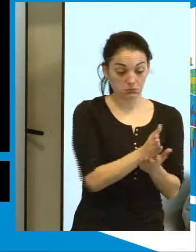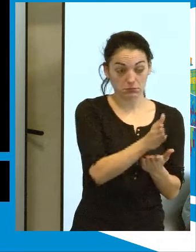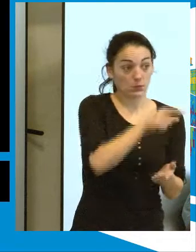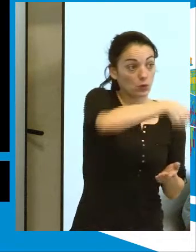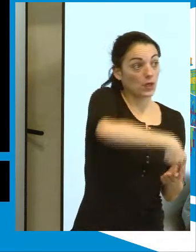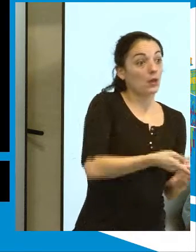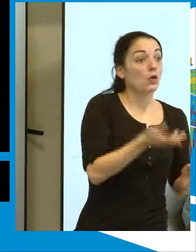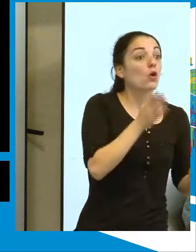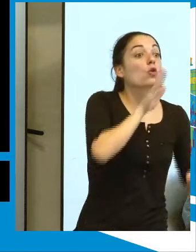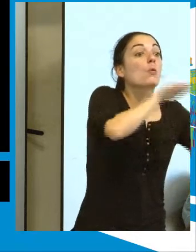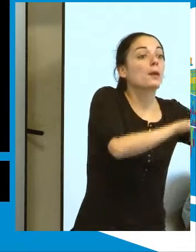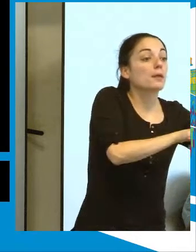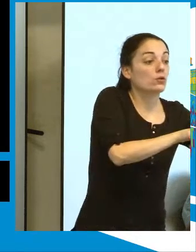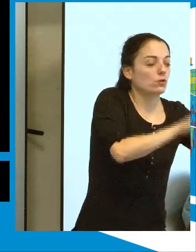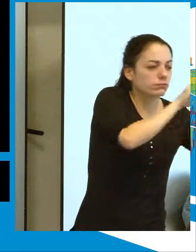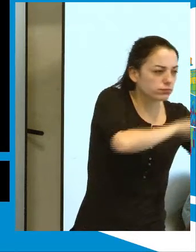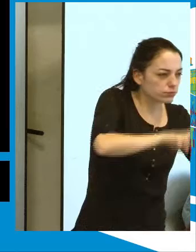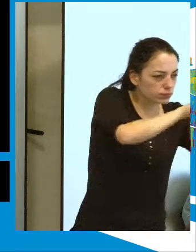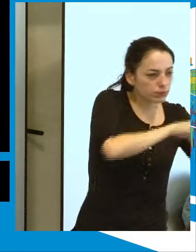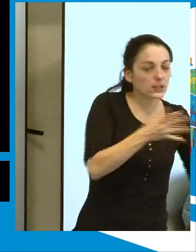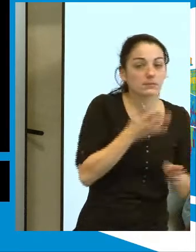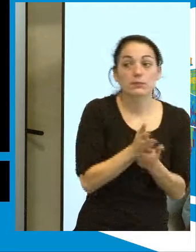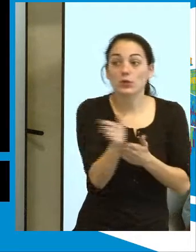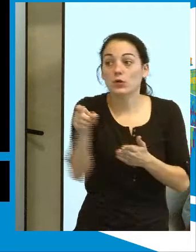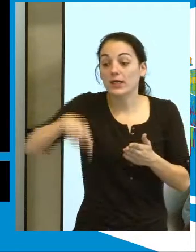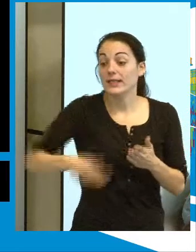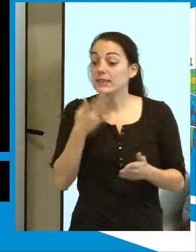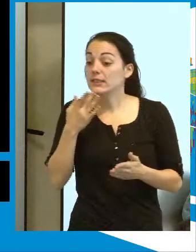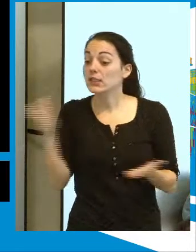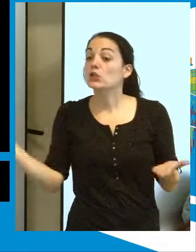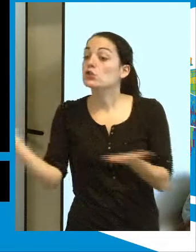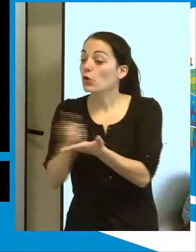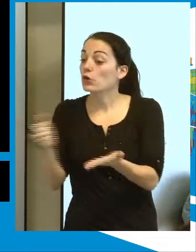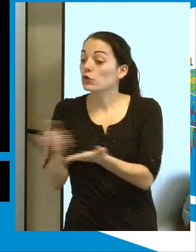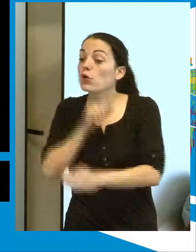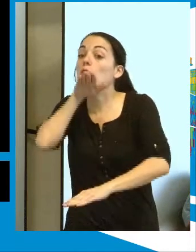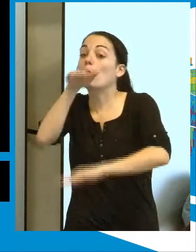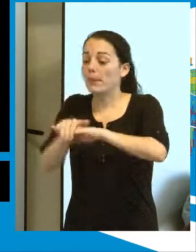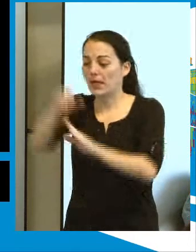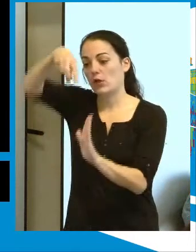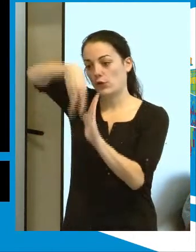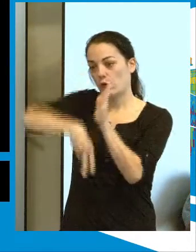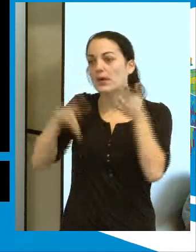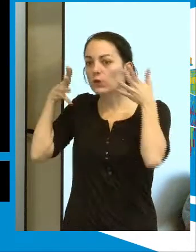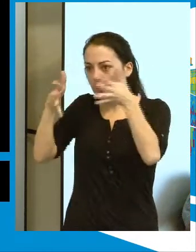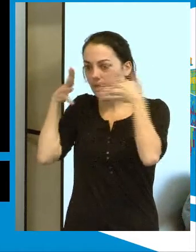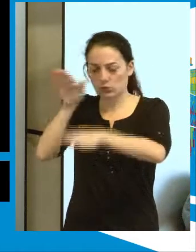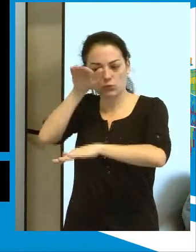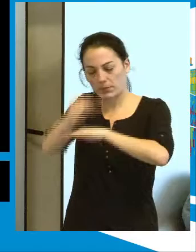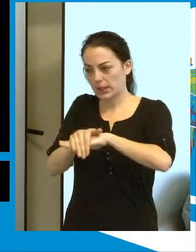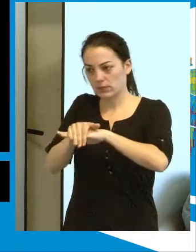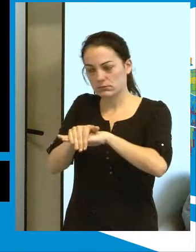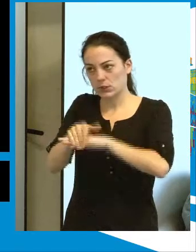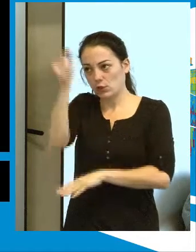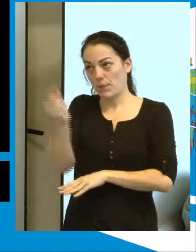de cumplimiento y, por otro lado, si cumpliéramos, la pregunta era, si cumpliéramos estrictamente con todas las normas y recomendaciones, una